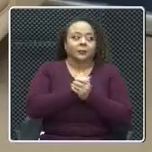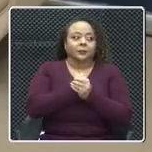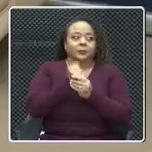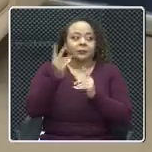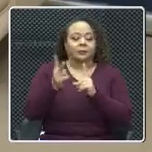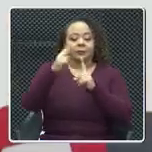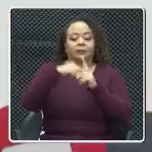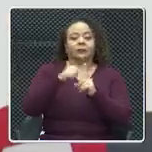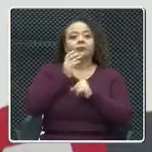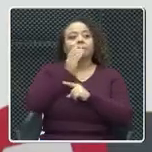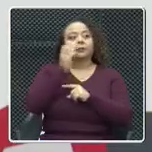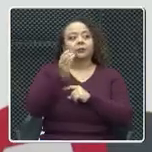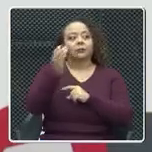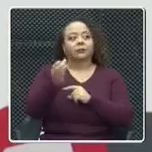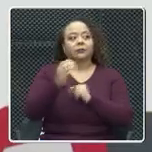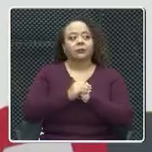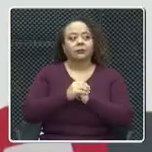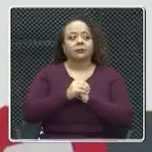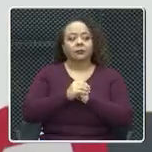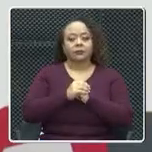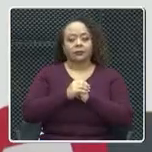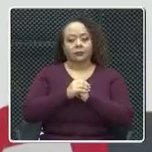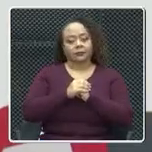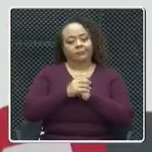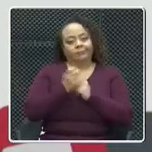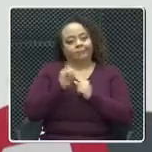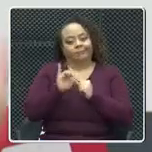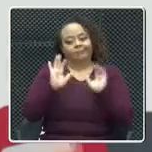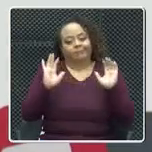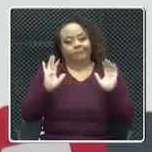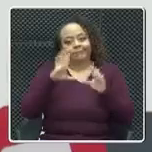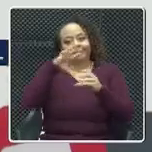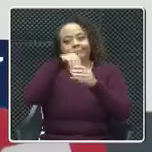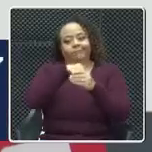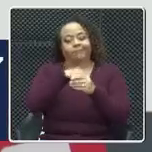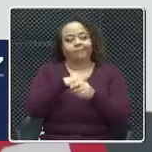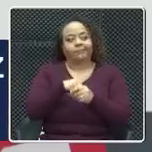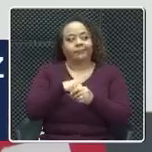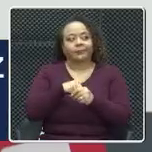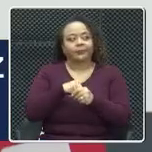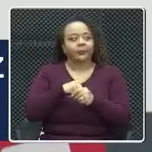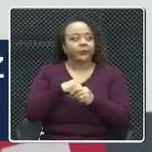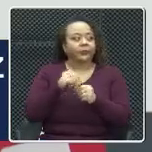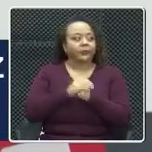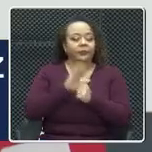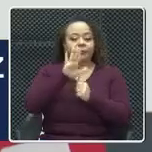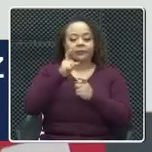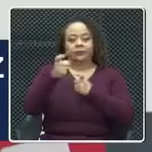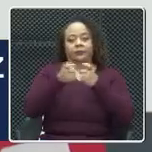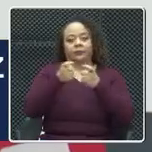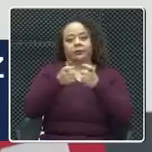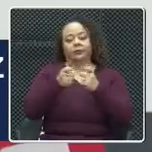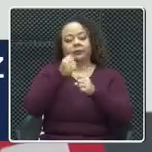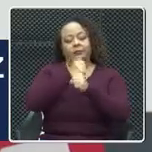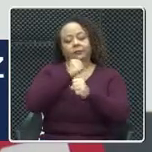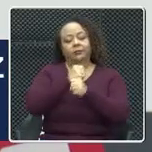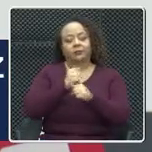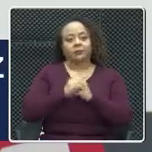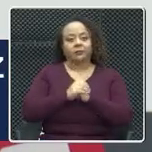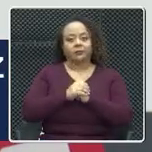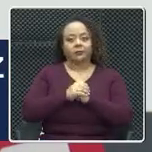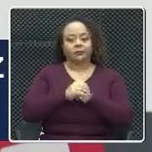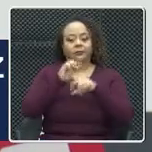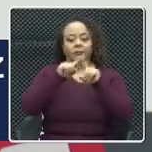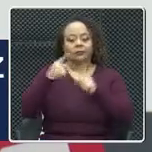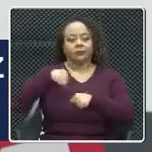aplica las recomendaciones si está dentro de su gestión laboral, ¿verdad?